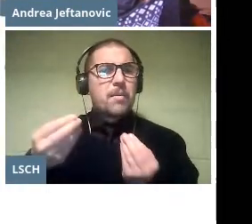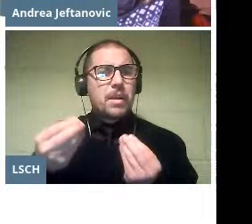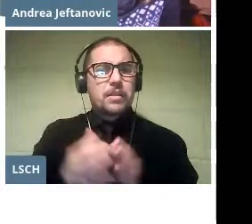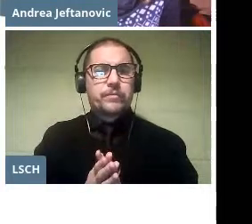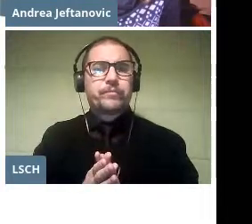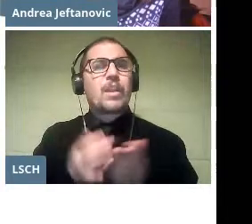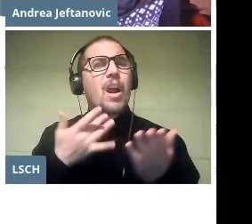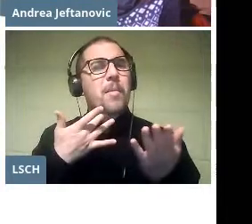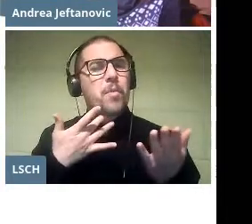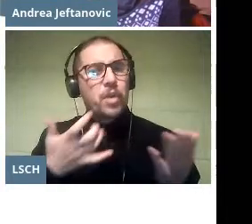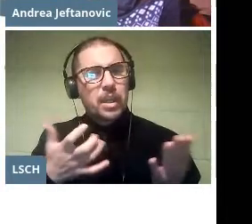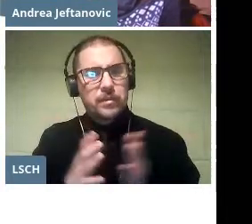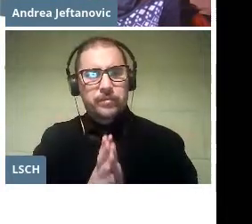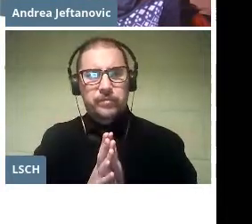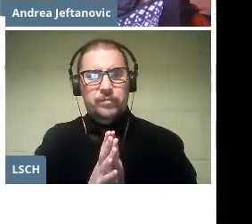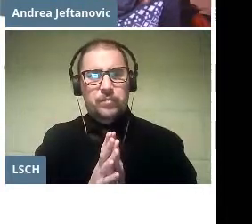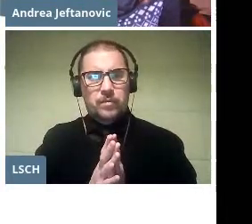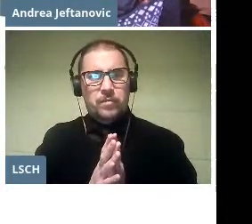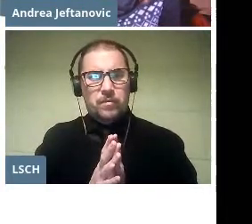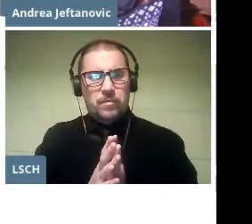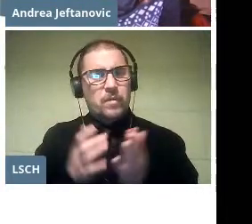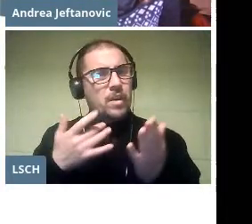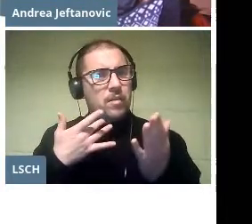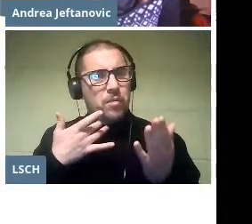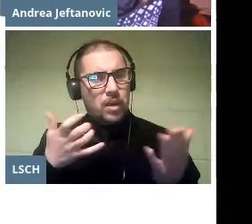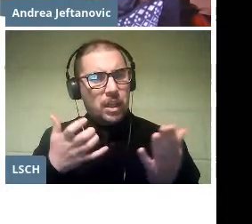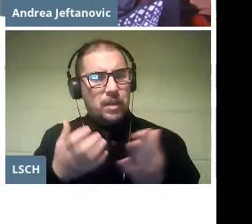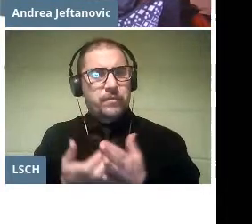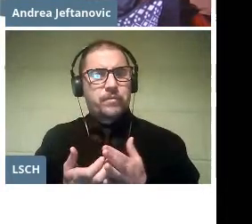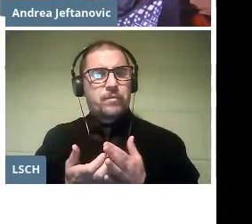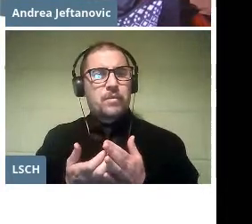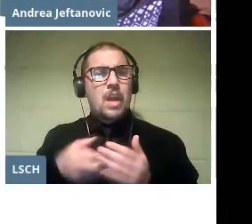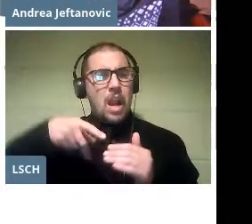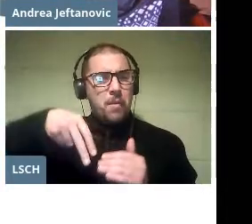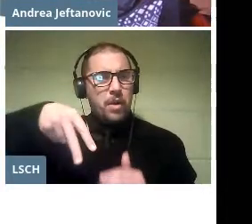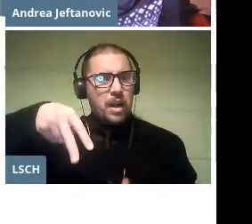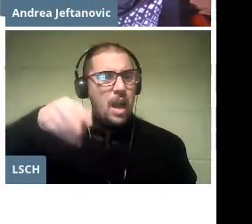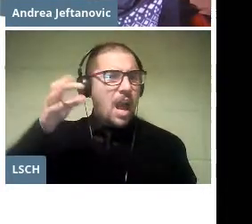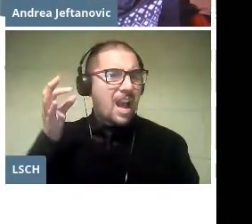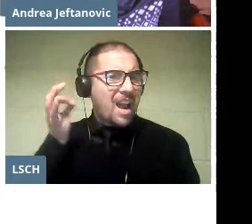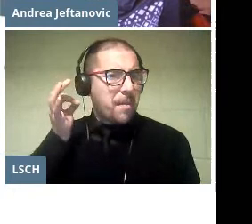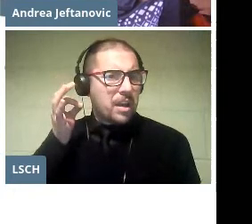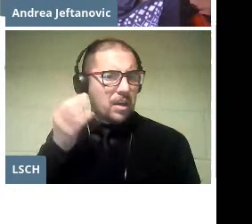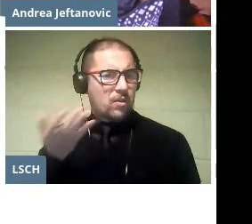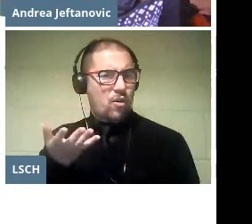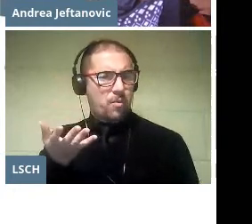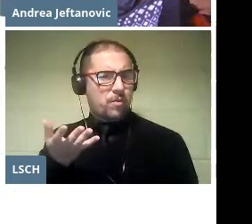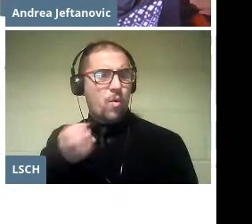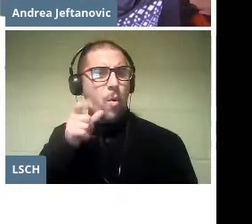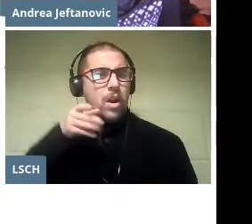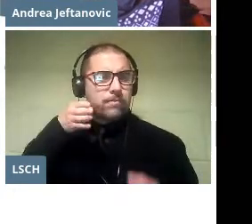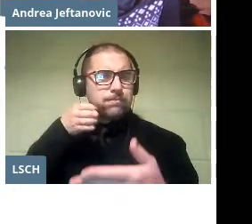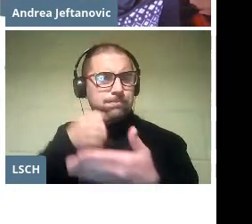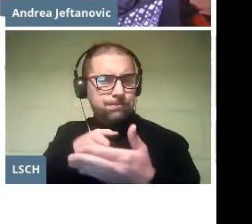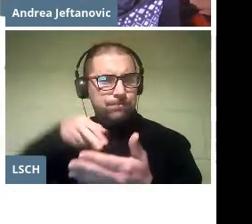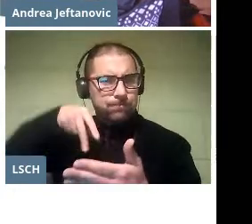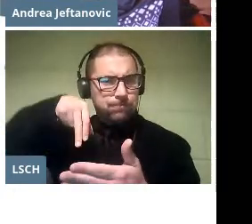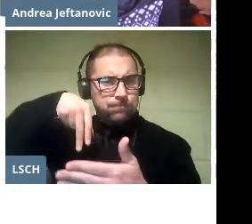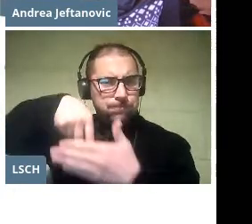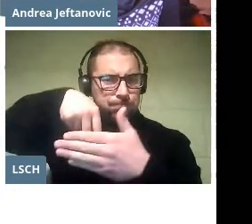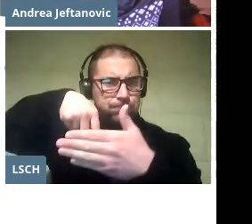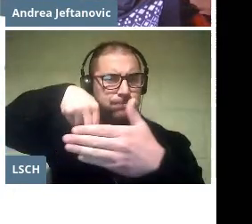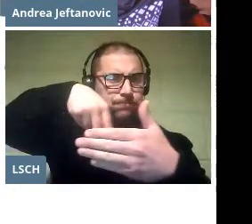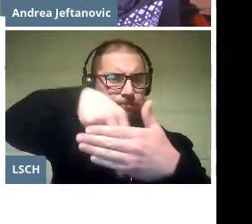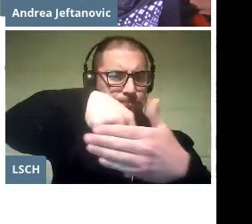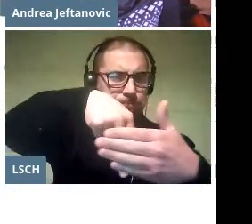¿Por qué y en qué circunstancias caminan las mujeres? ¿Qué obstáculos enfrentan? ¿Cómo